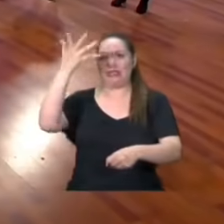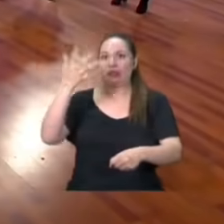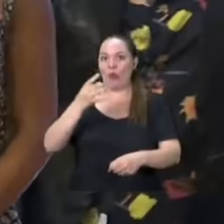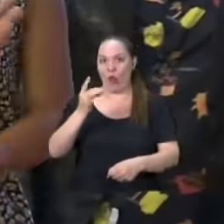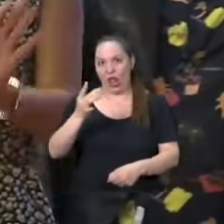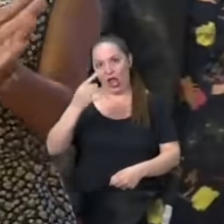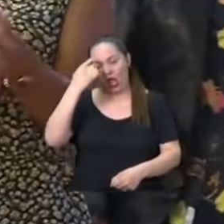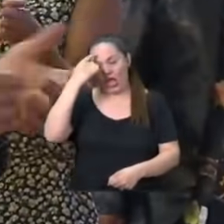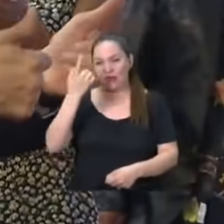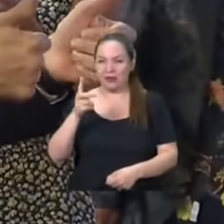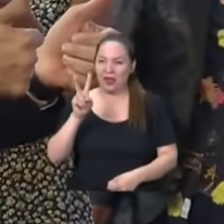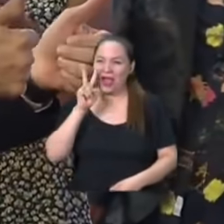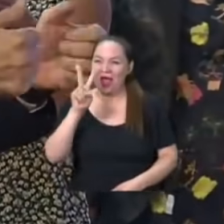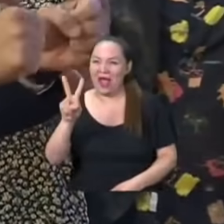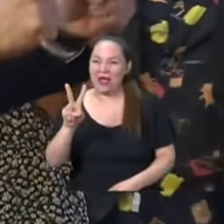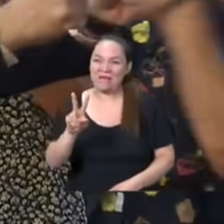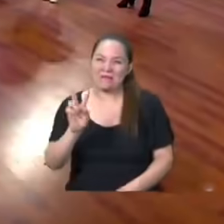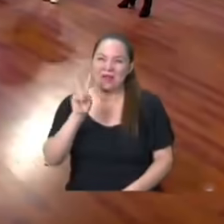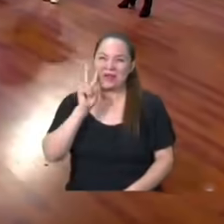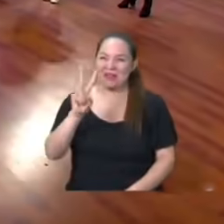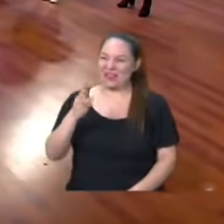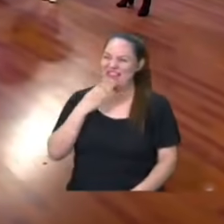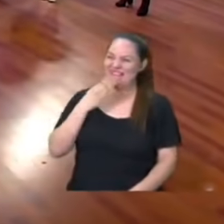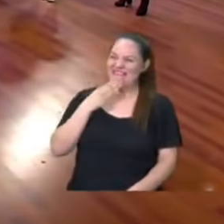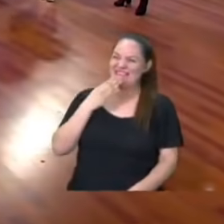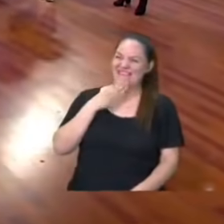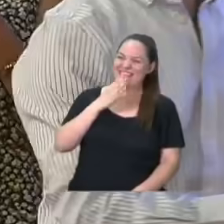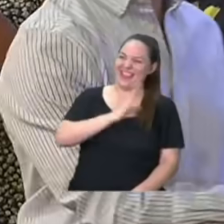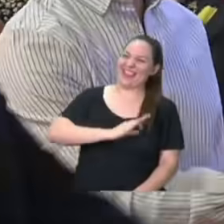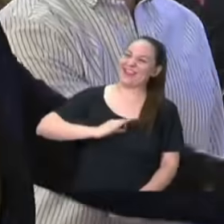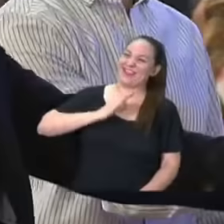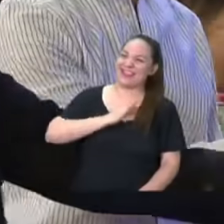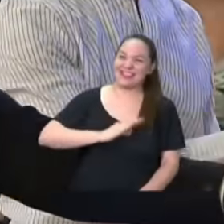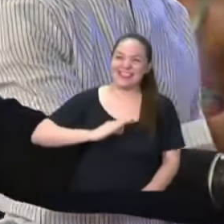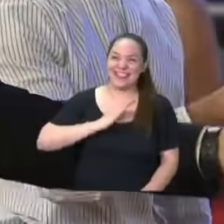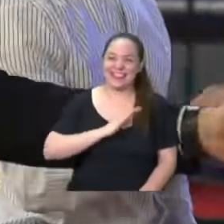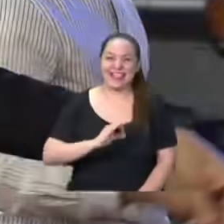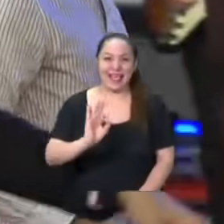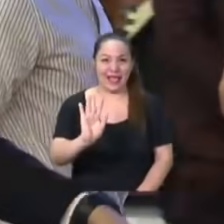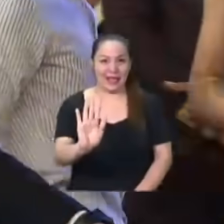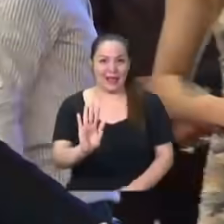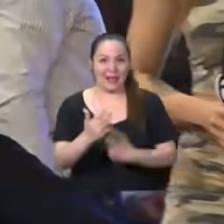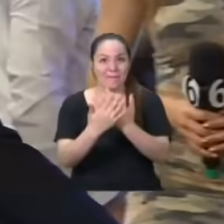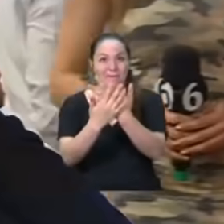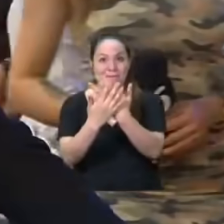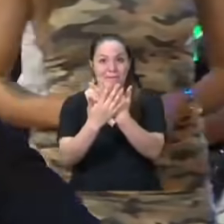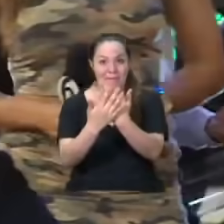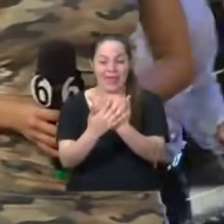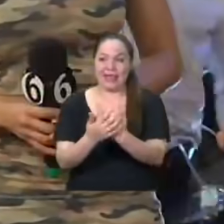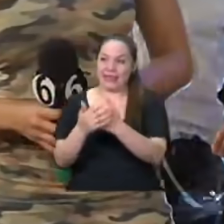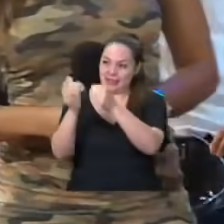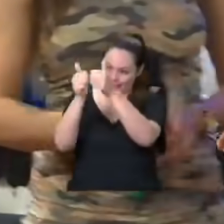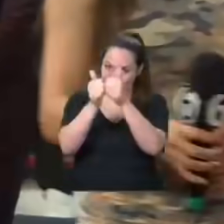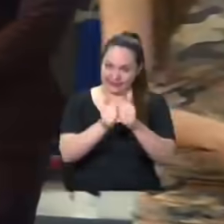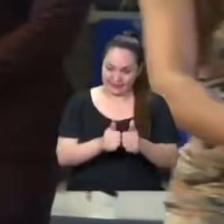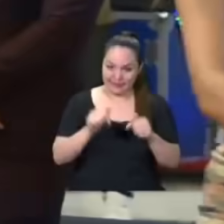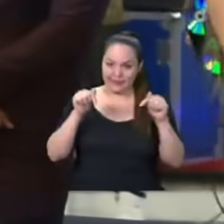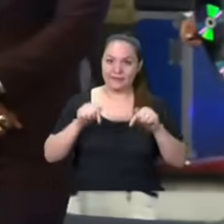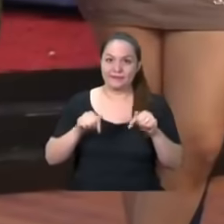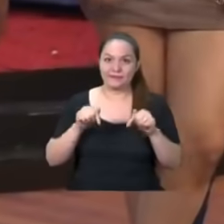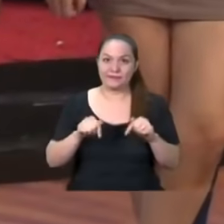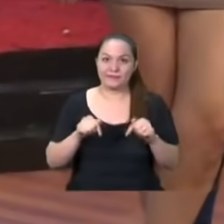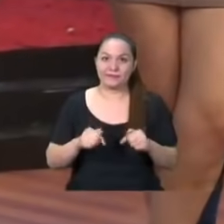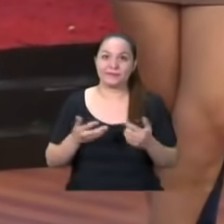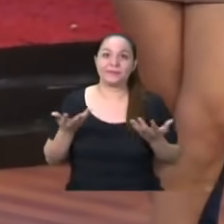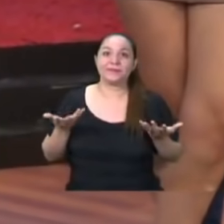bien. Felicidades. Gracias a Dios, gracias a Dios. Muy bien. No te vayas, Antonio. Quédate acá con nosotros, por favor. Porque